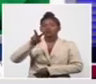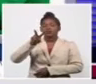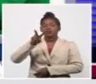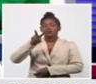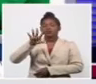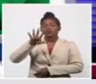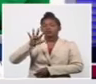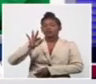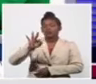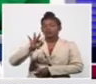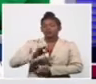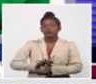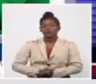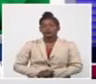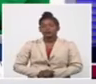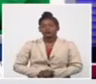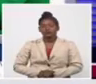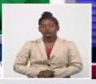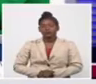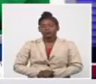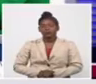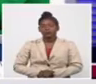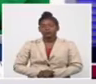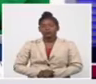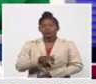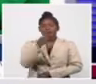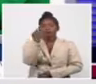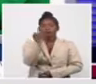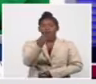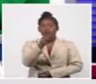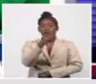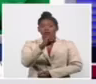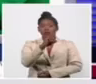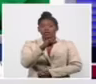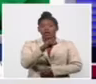258, y de 60 y más,